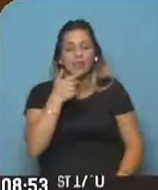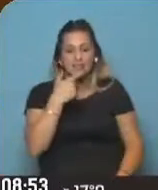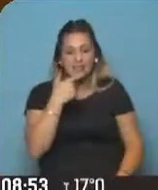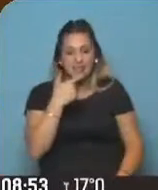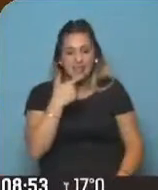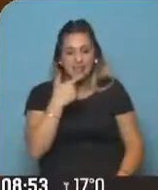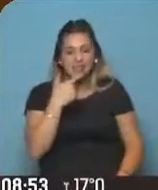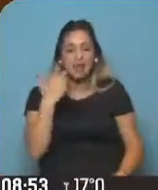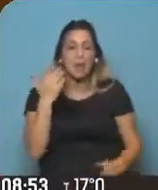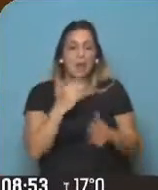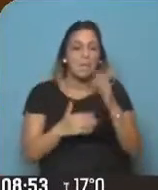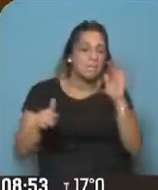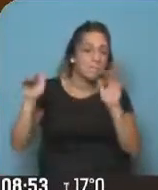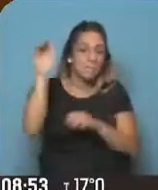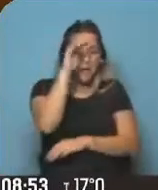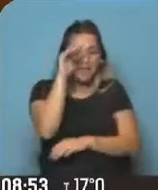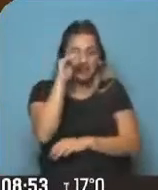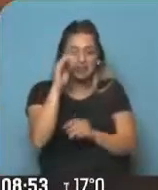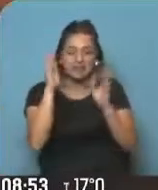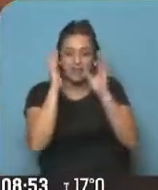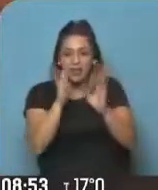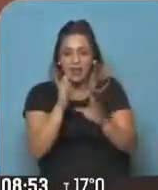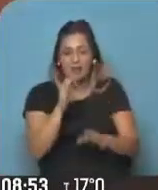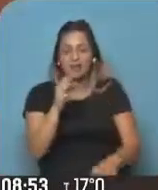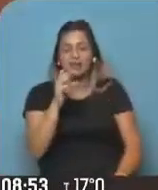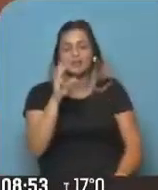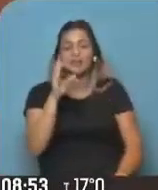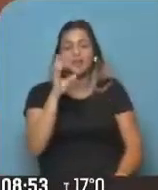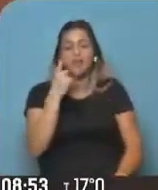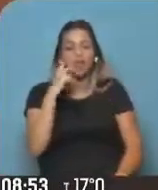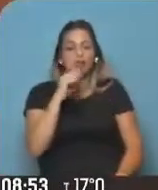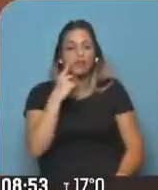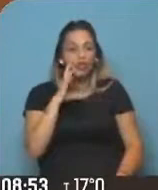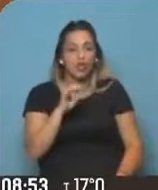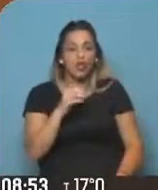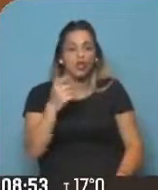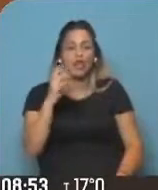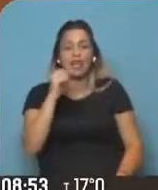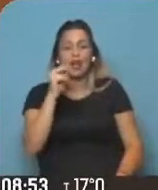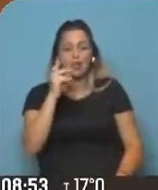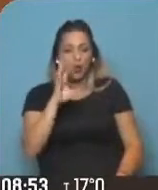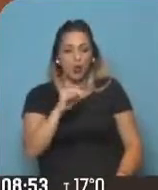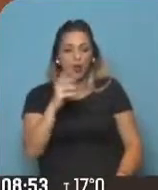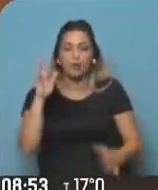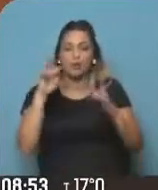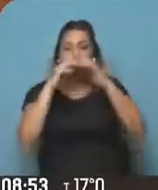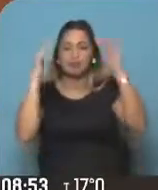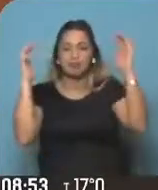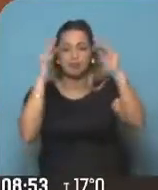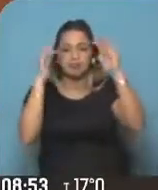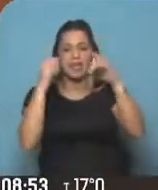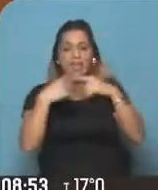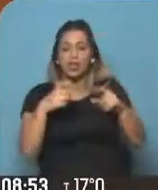superaron todos los récords de concentración de dióxido de carbono en la atmósfera esto significa que toda la producción